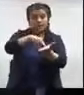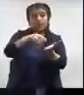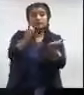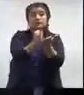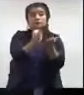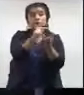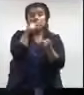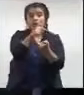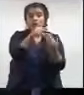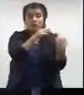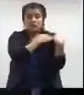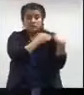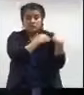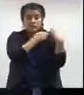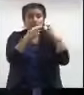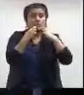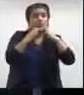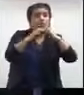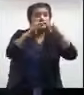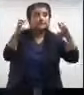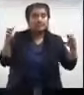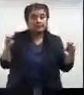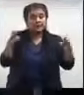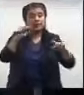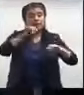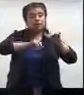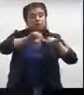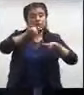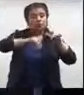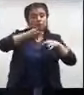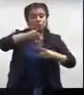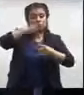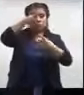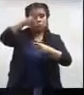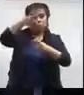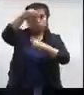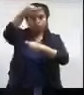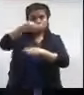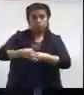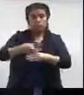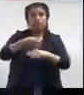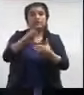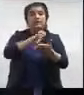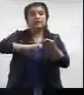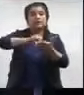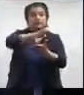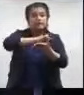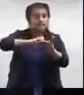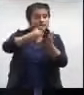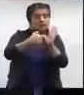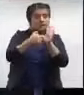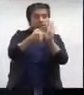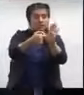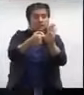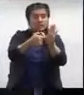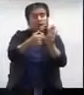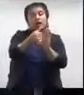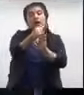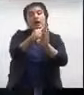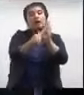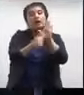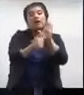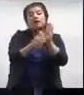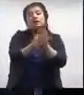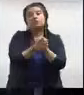institución encargada de la difusión escrita y de imprenta oficial del Estado, Acuerdo Gubernativo número